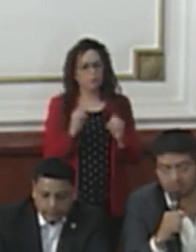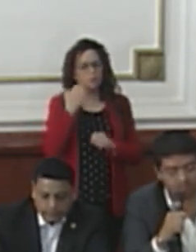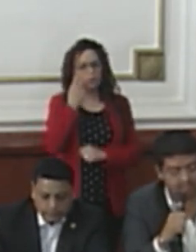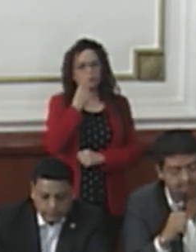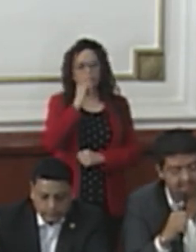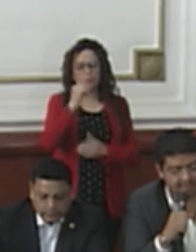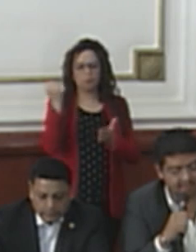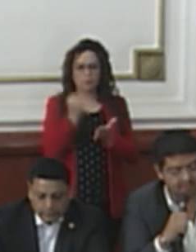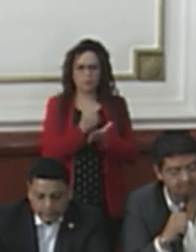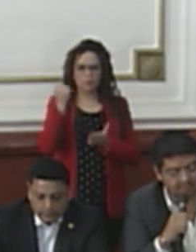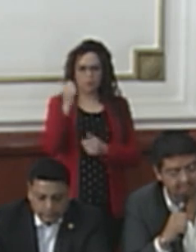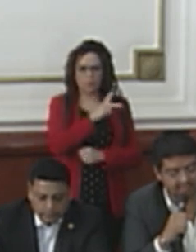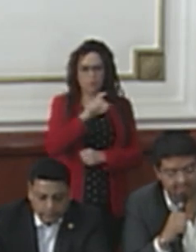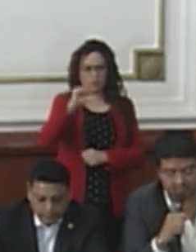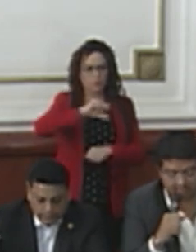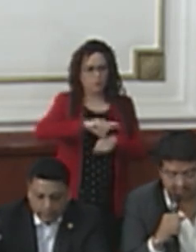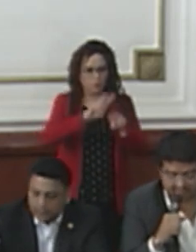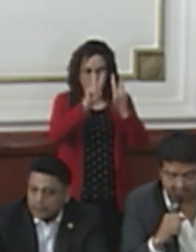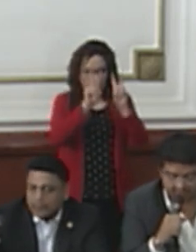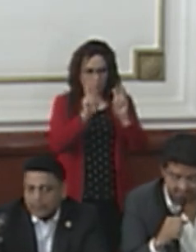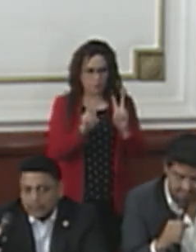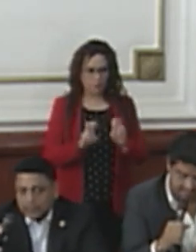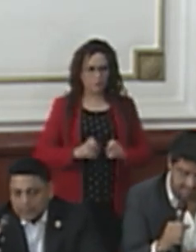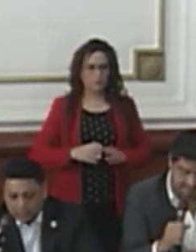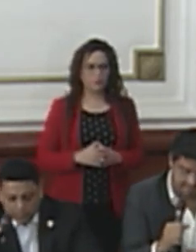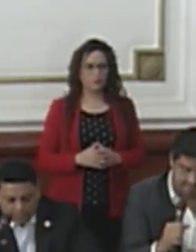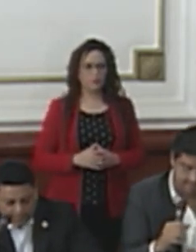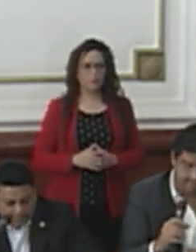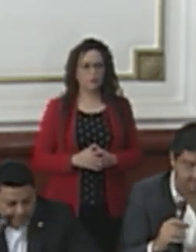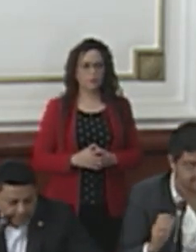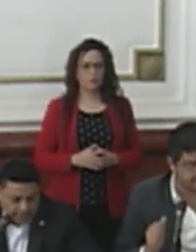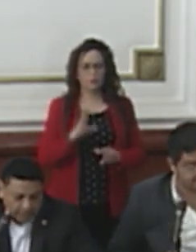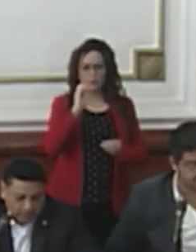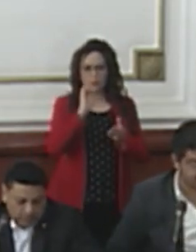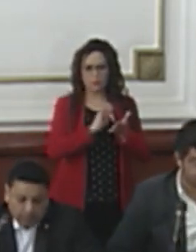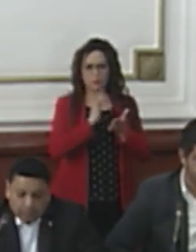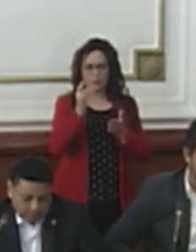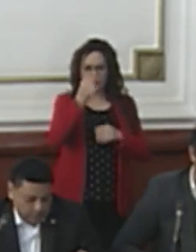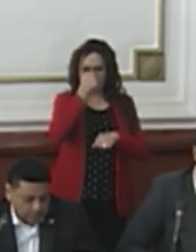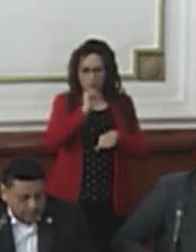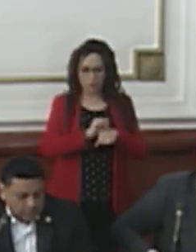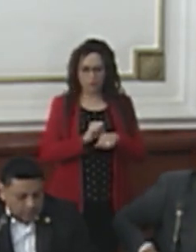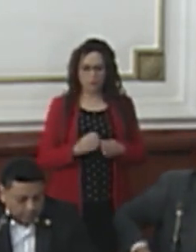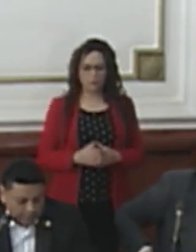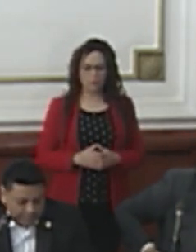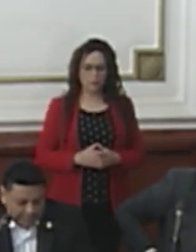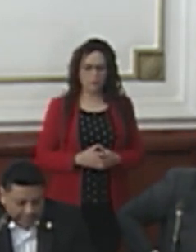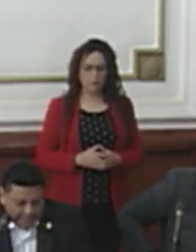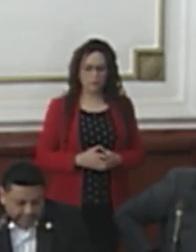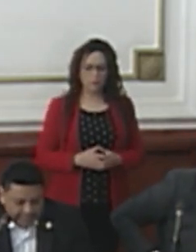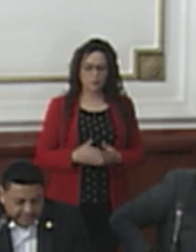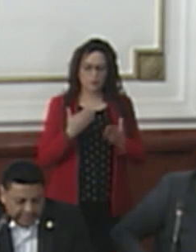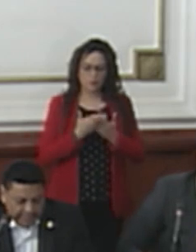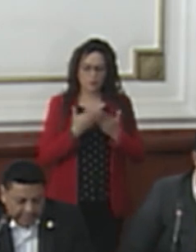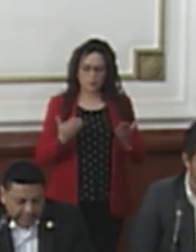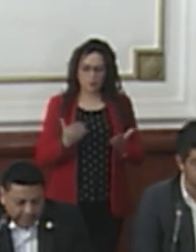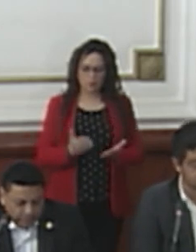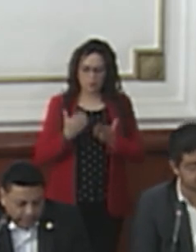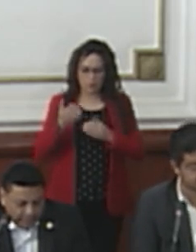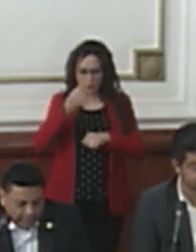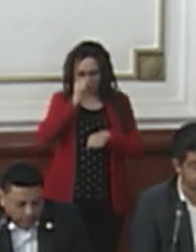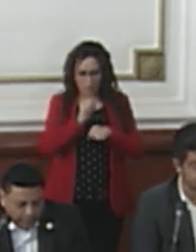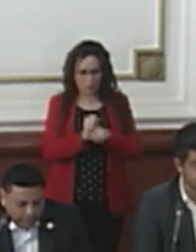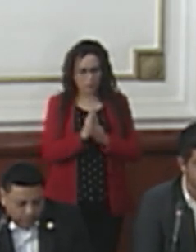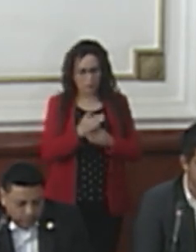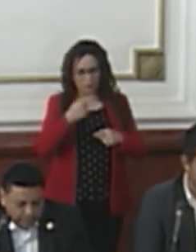por unanimidad el orden del día, diputado presidente. Muchas gracias, secretario. Proceda a la Secretaría a dar lectura